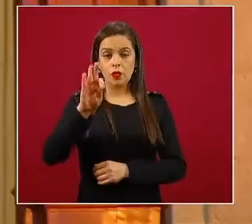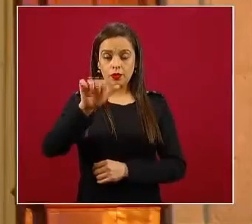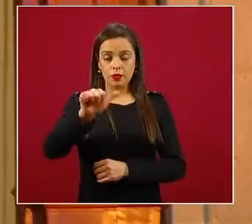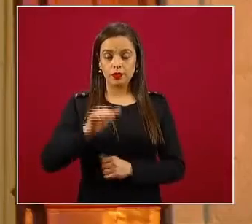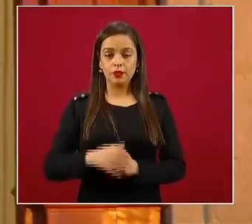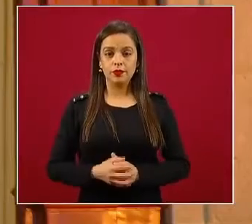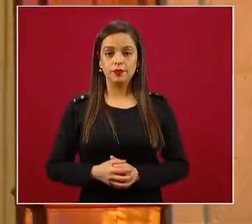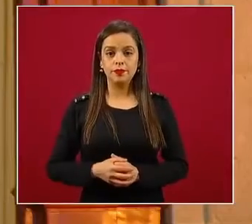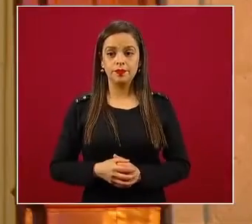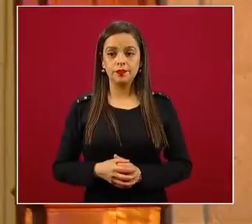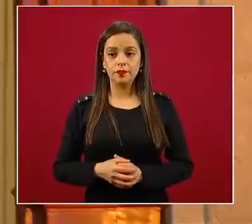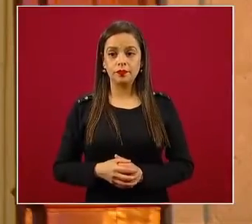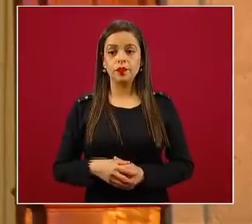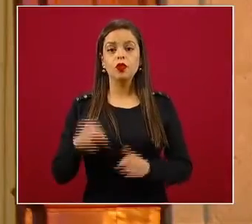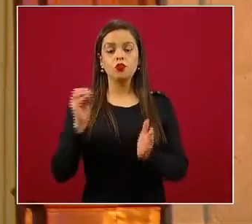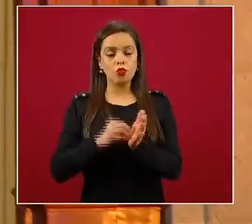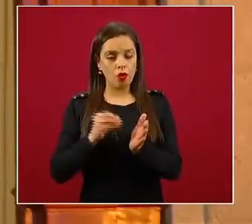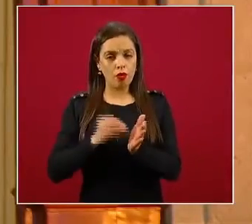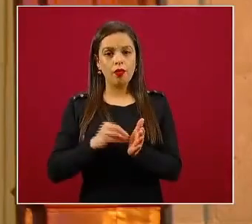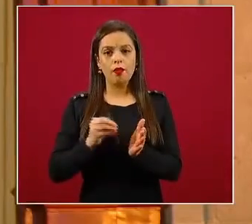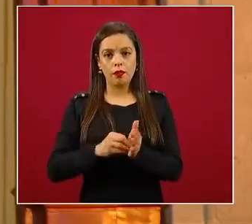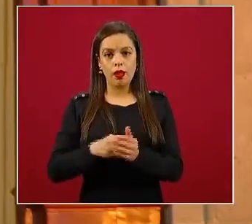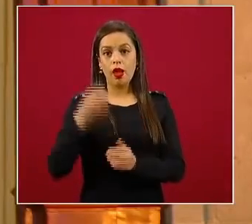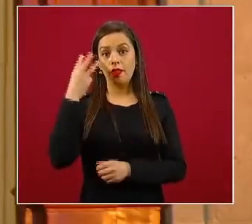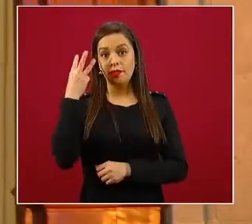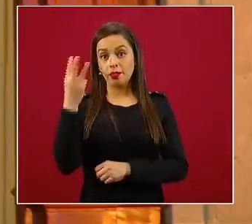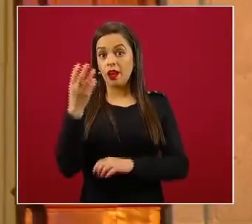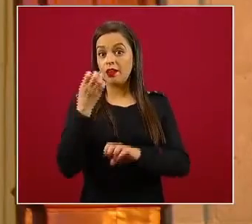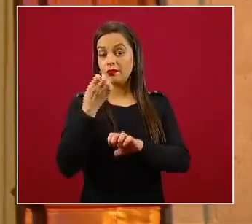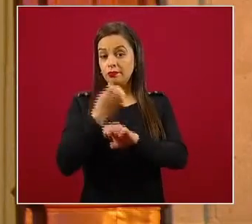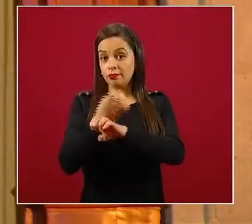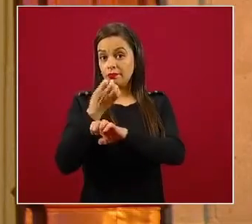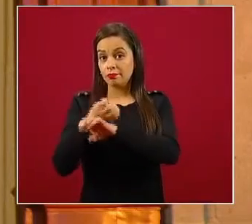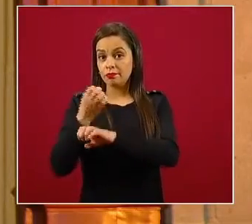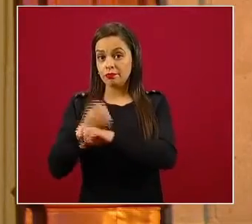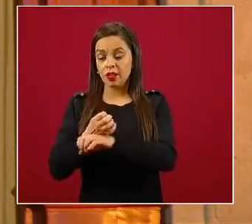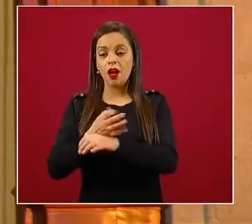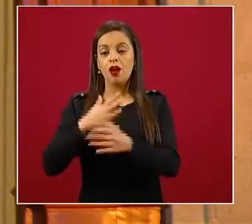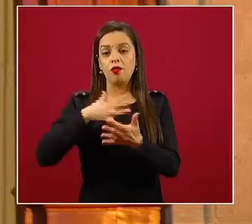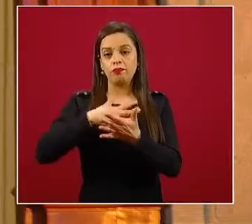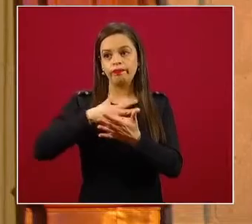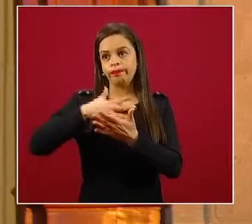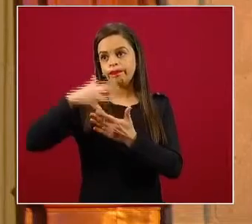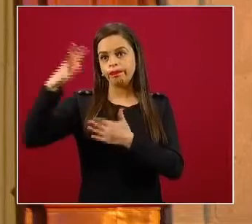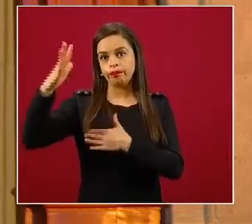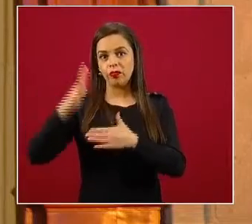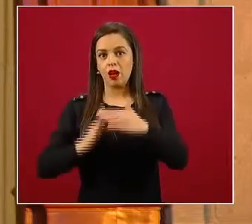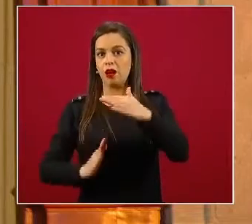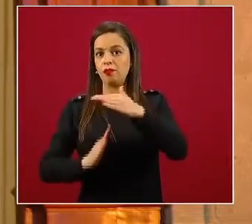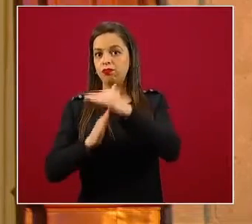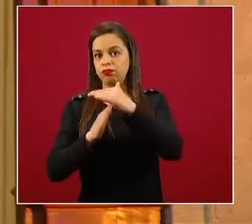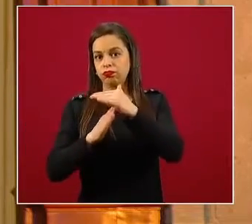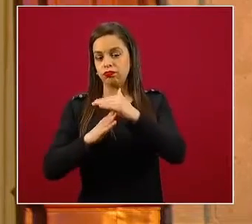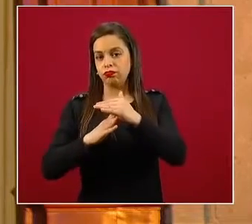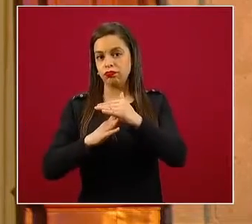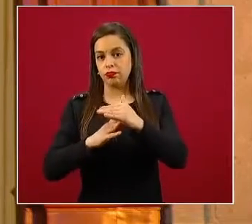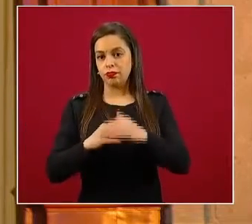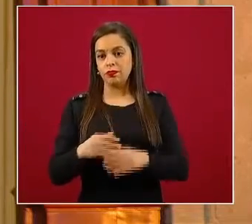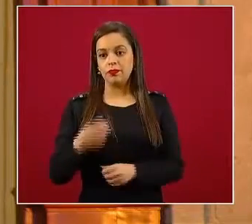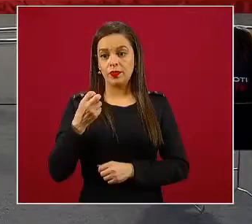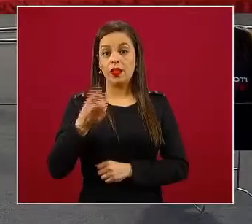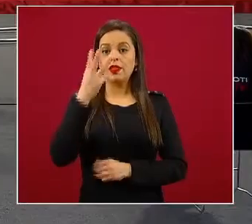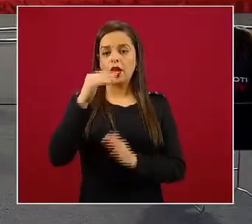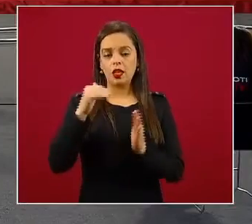54,346. Todavía siguen siendo 3 las entidades federativas que han rebasado la máxima escala, que son esos 3,000 casos,